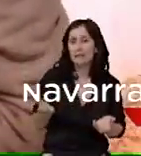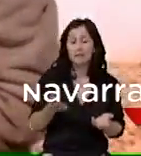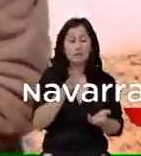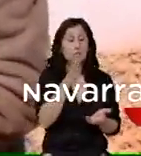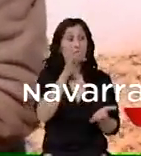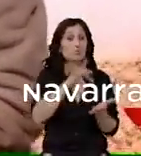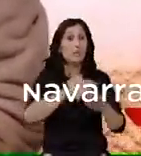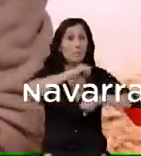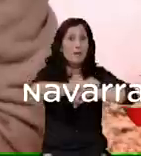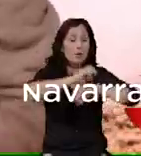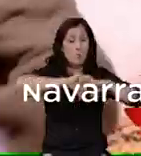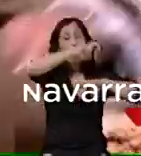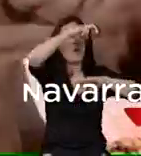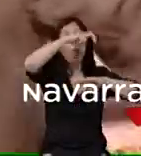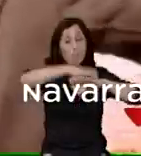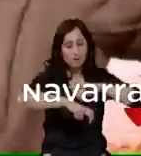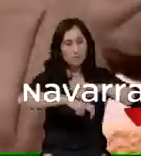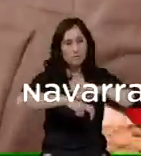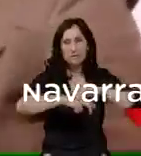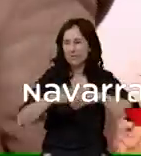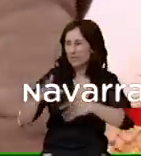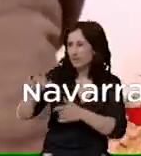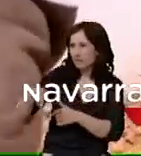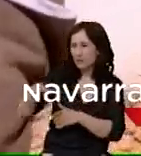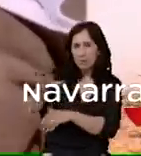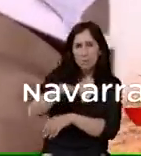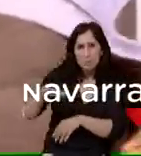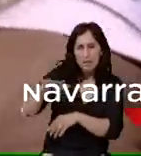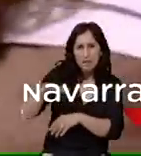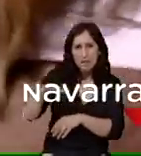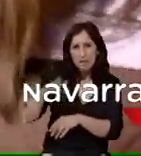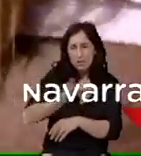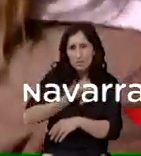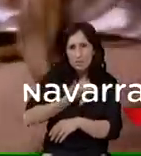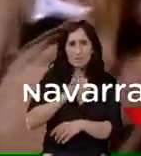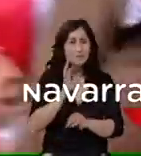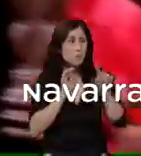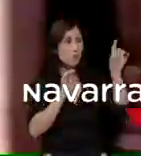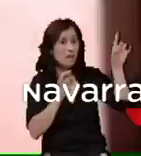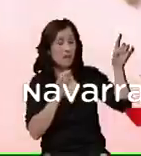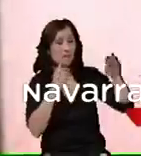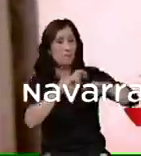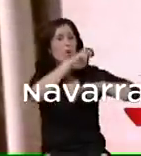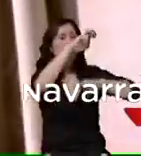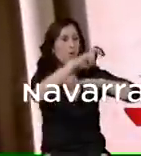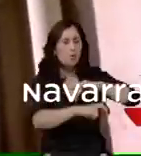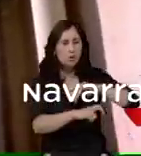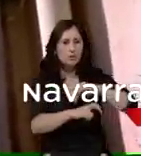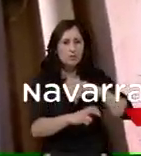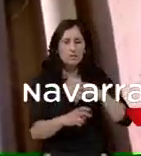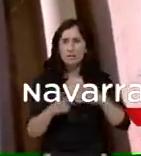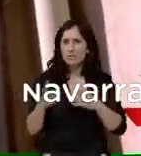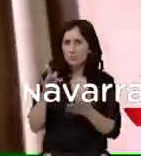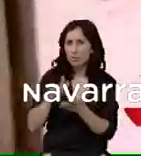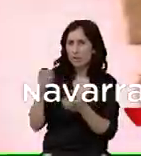Salté de un balcón y caí mal. ¿De un balcón de aquí? ¿De la plaza? ¿Del ayuntamiento? Ese de ahí. ¿De este de aquí? Sí. ¿Saltaste en la